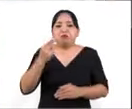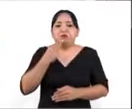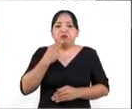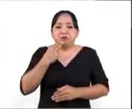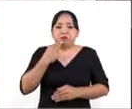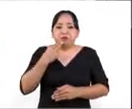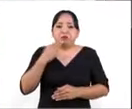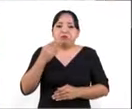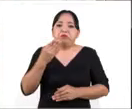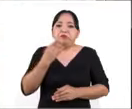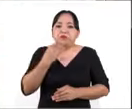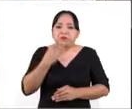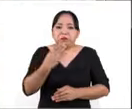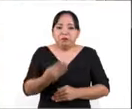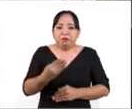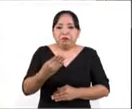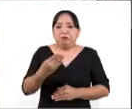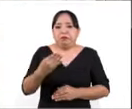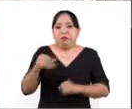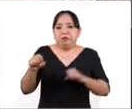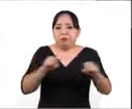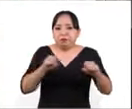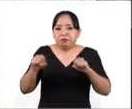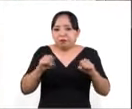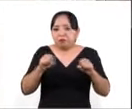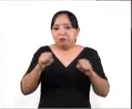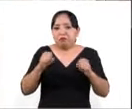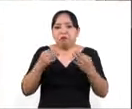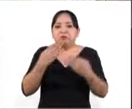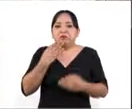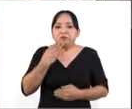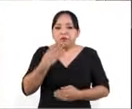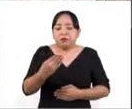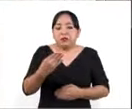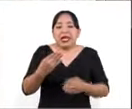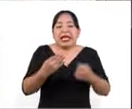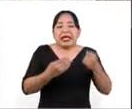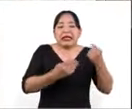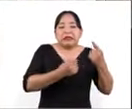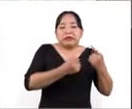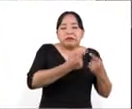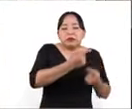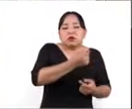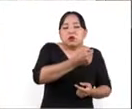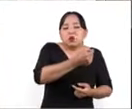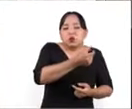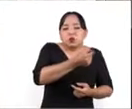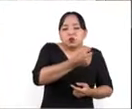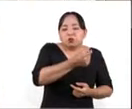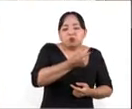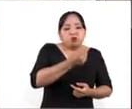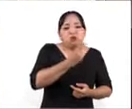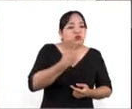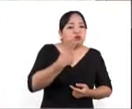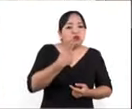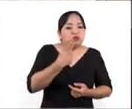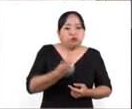del sismo. Realmente fueron muy pocas las que no funcionaron.